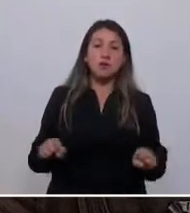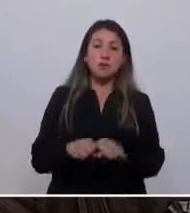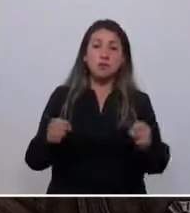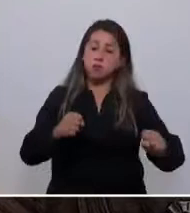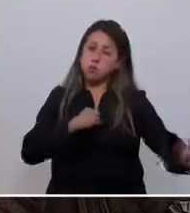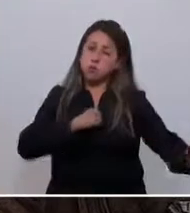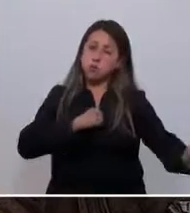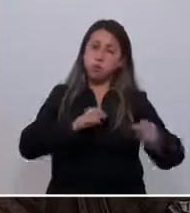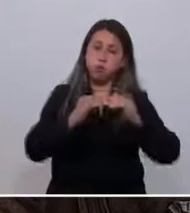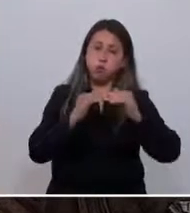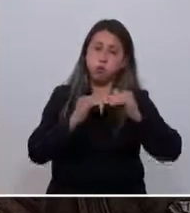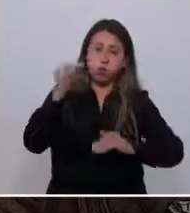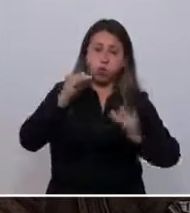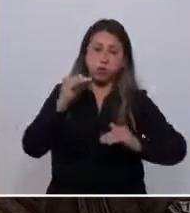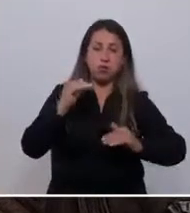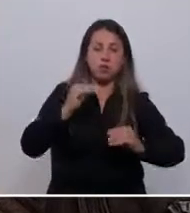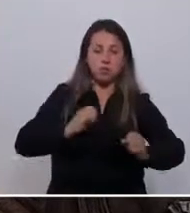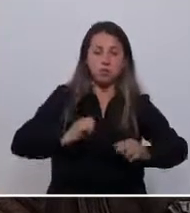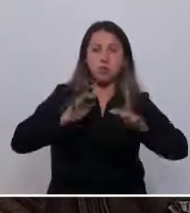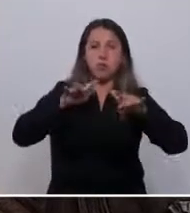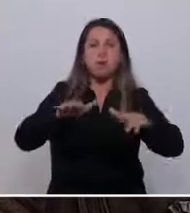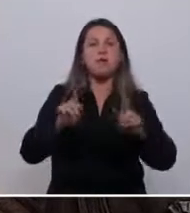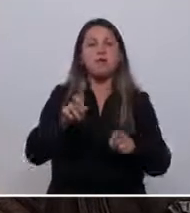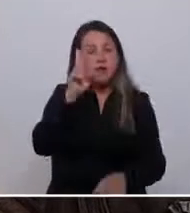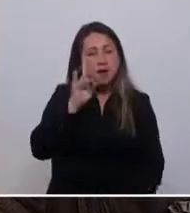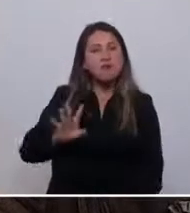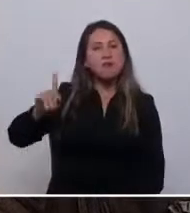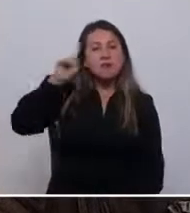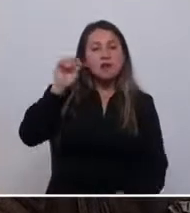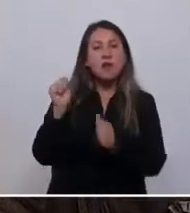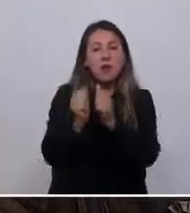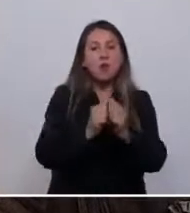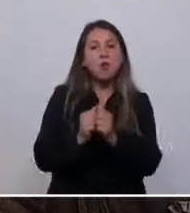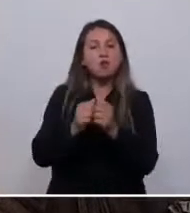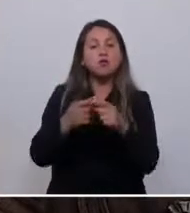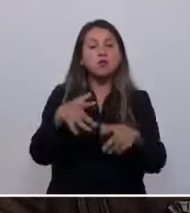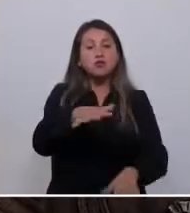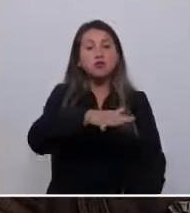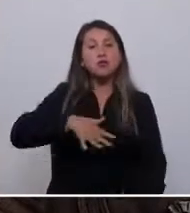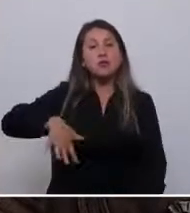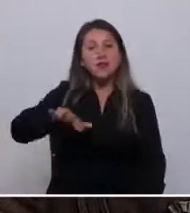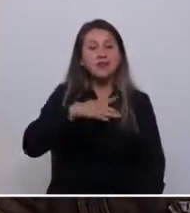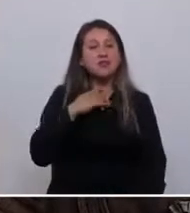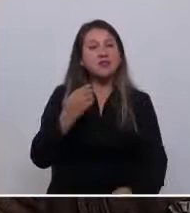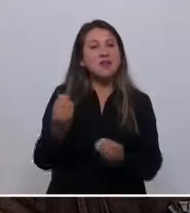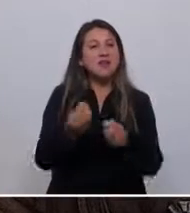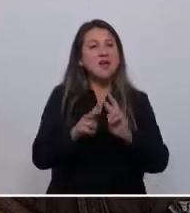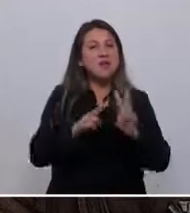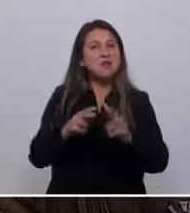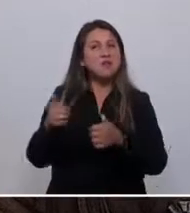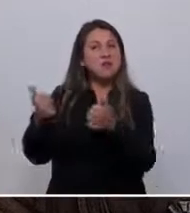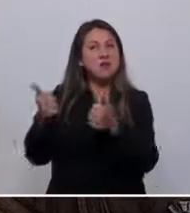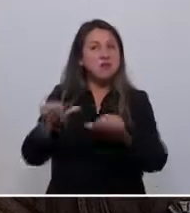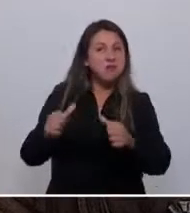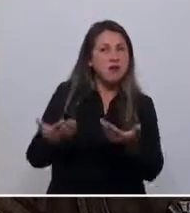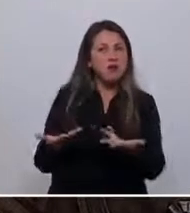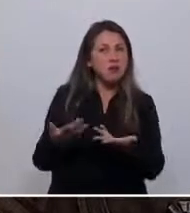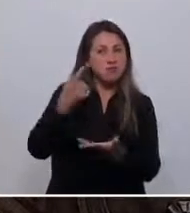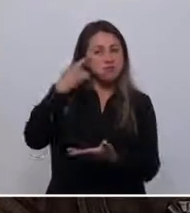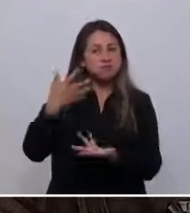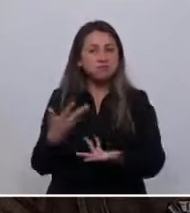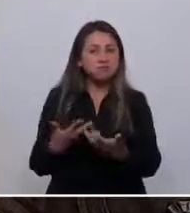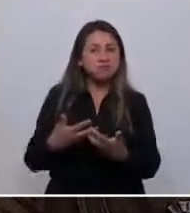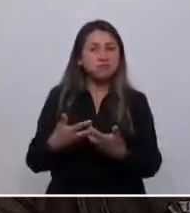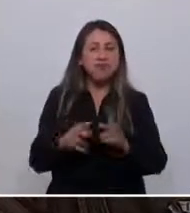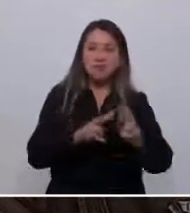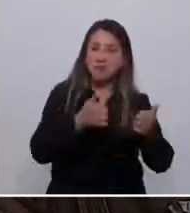grande, debemos reflexionar en conjunto como sociedad sobre lo que hemos hecho bien, sobre lo que hemos